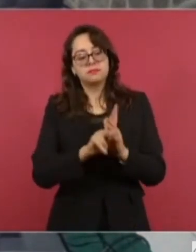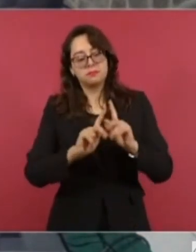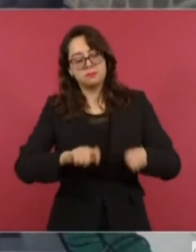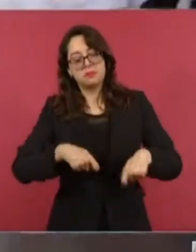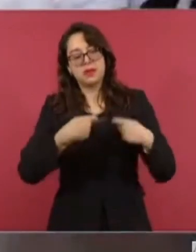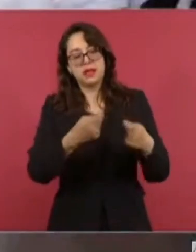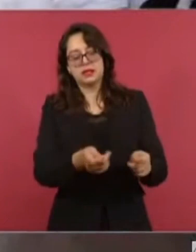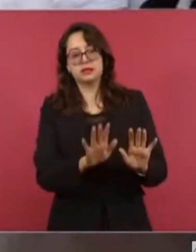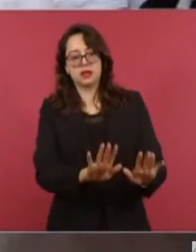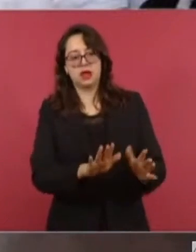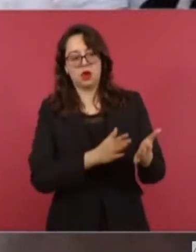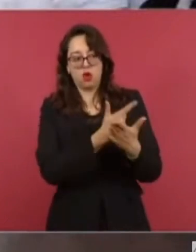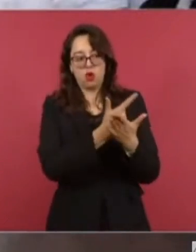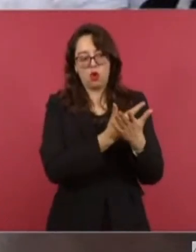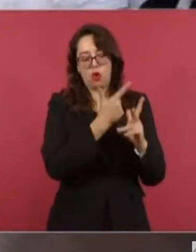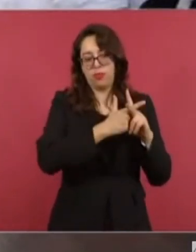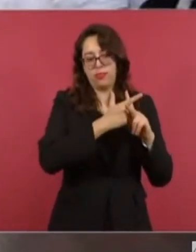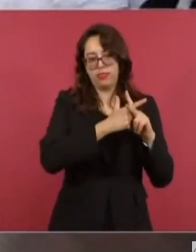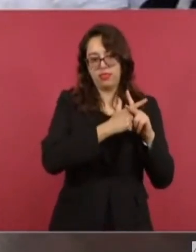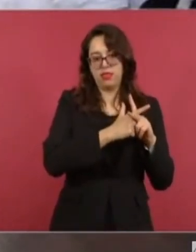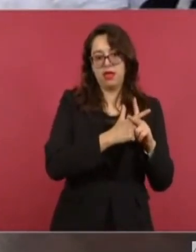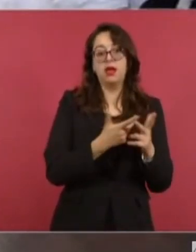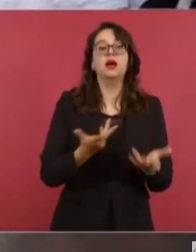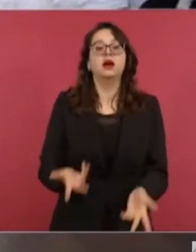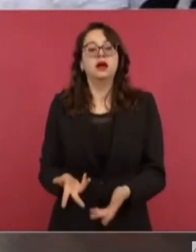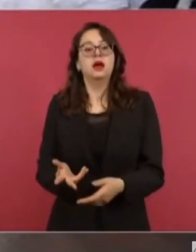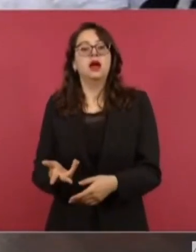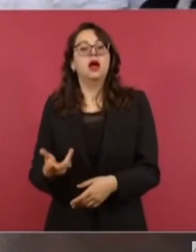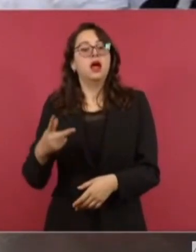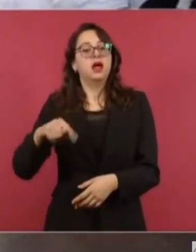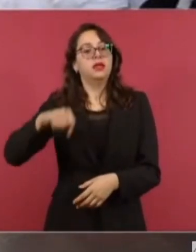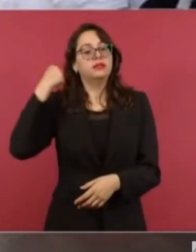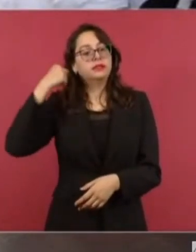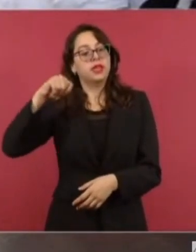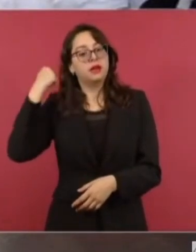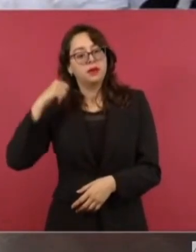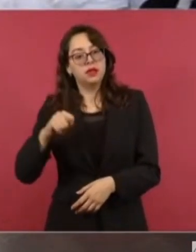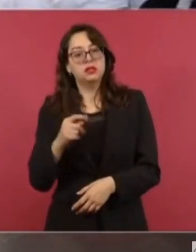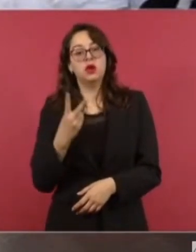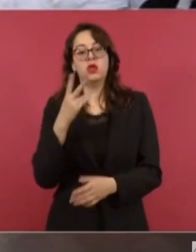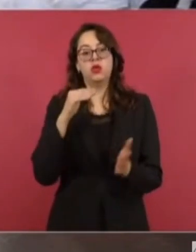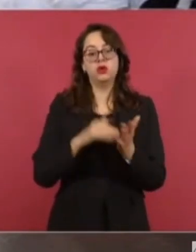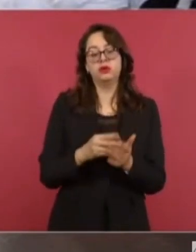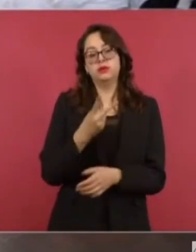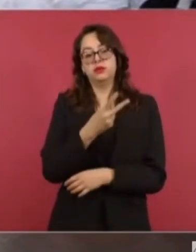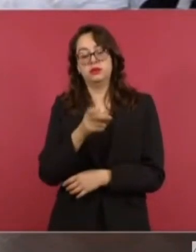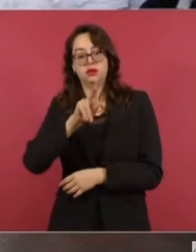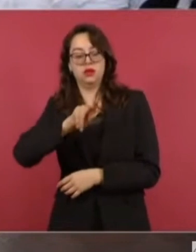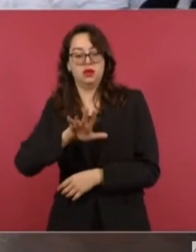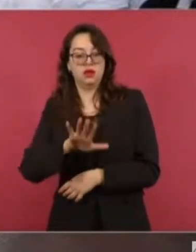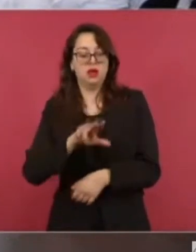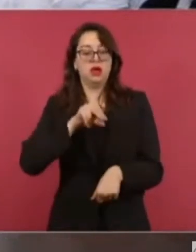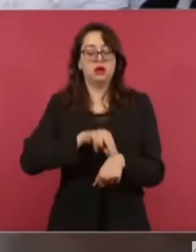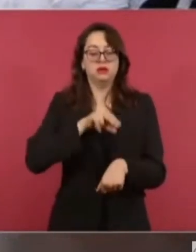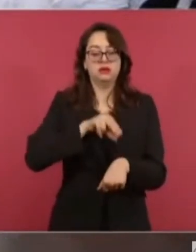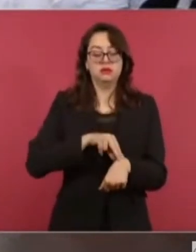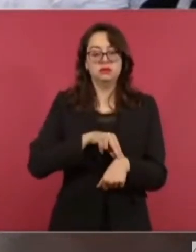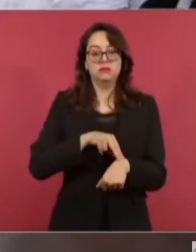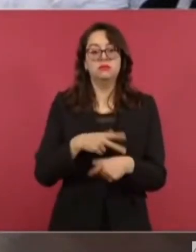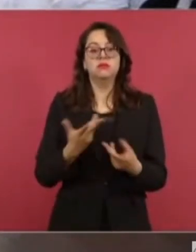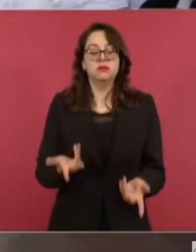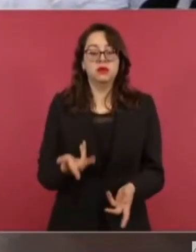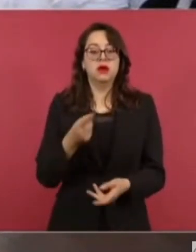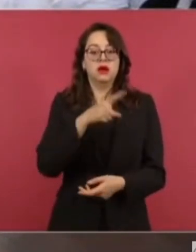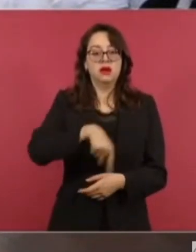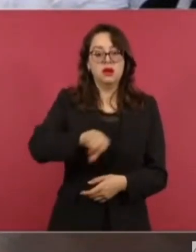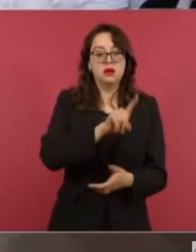de Tabasco, se cuenta actualmente con 2,285 médicos, de los cuales 626 son médicos